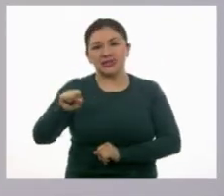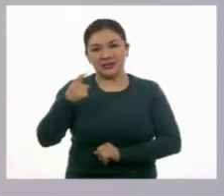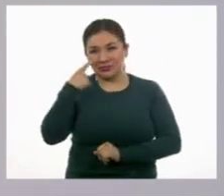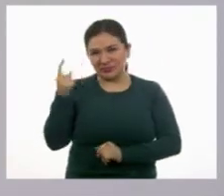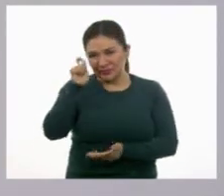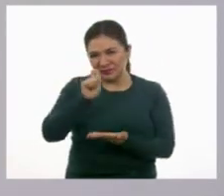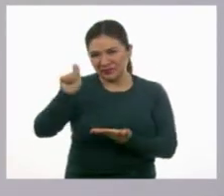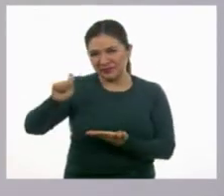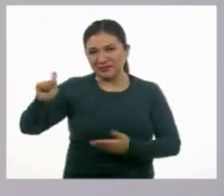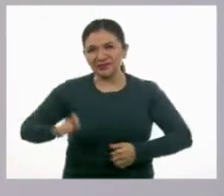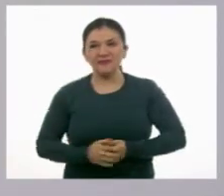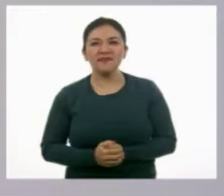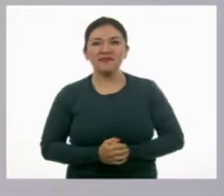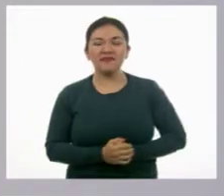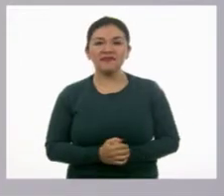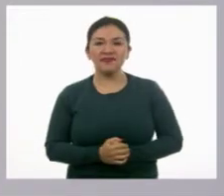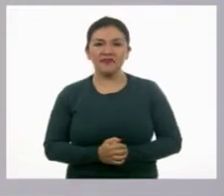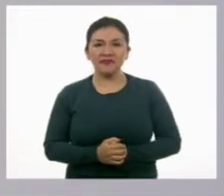valores.